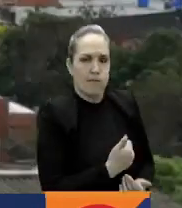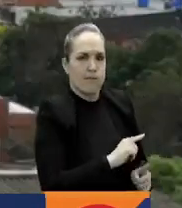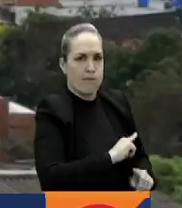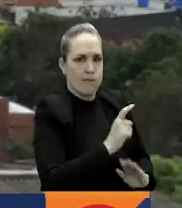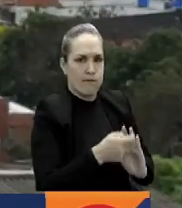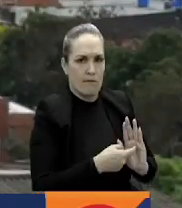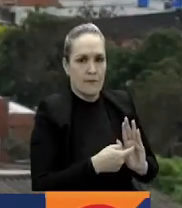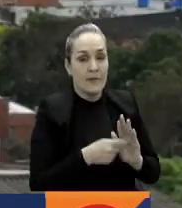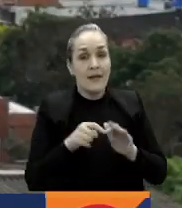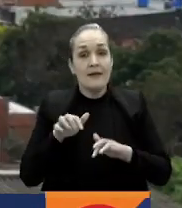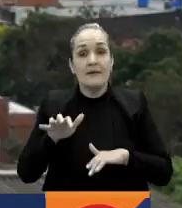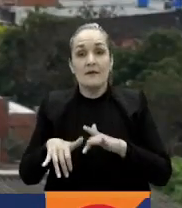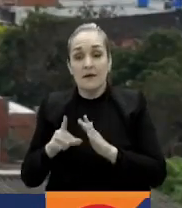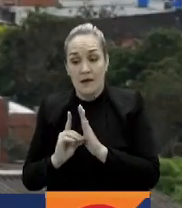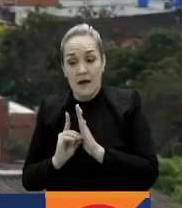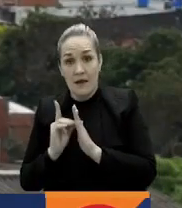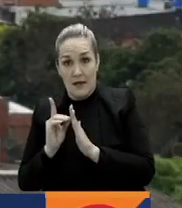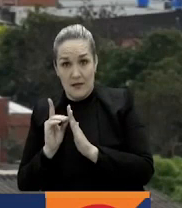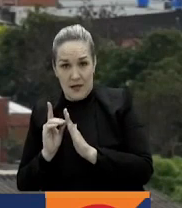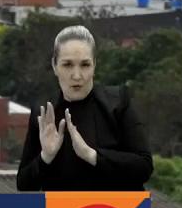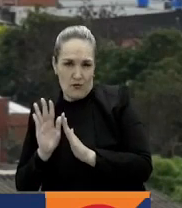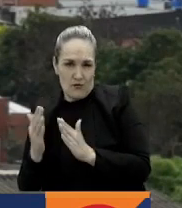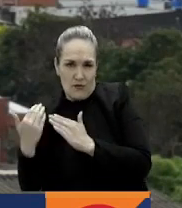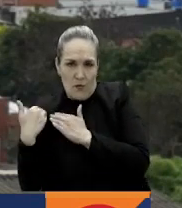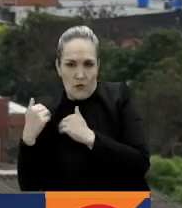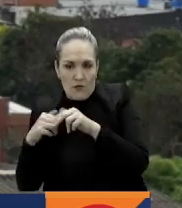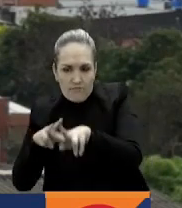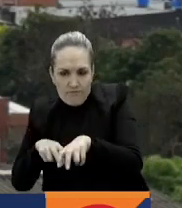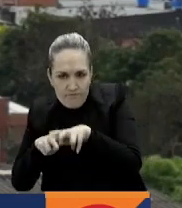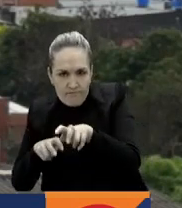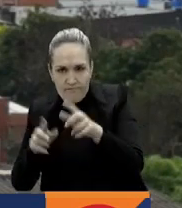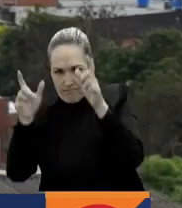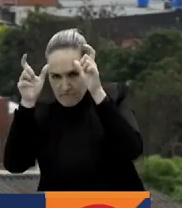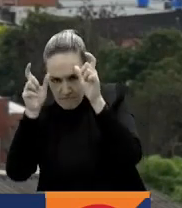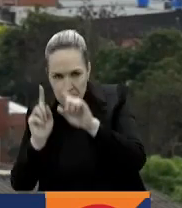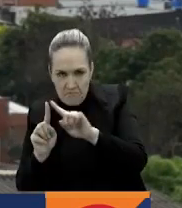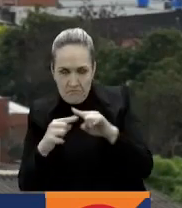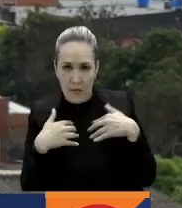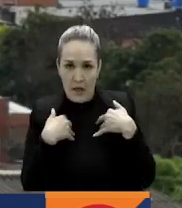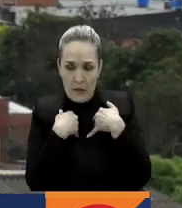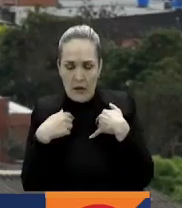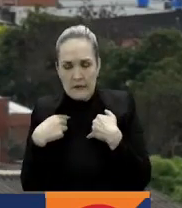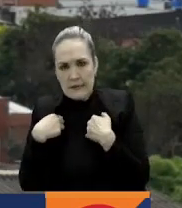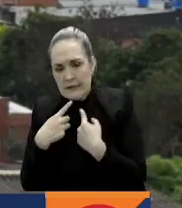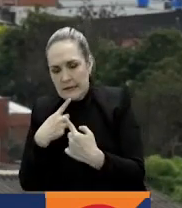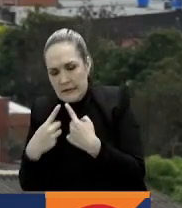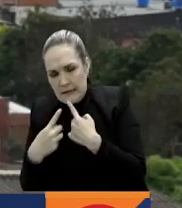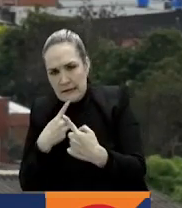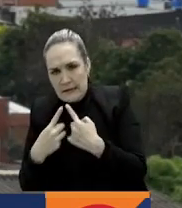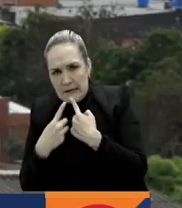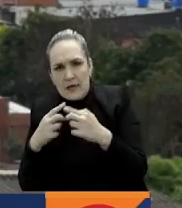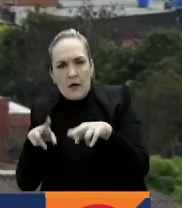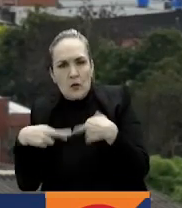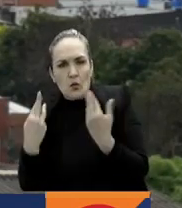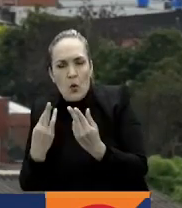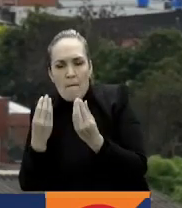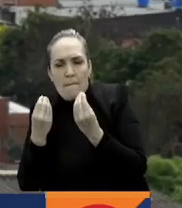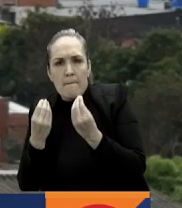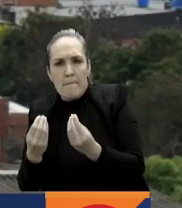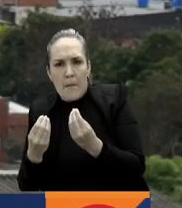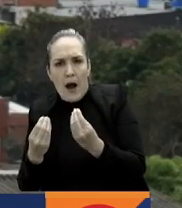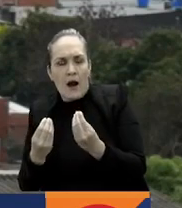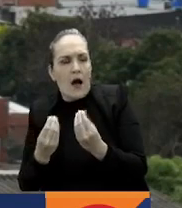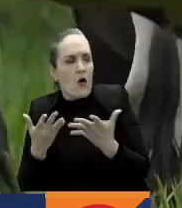La Secretaría de Desarrollo Agropecuario del Tolima también informó que se viene adelantando una mesa de trabajo para realizar una rueda de